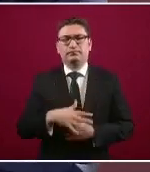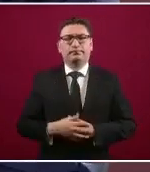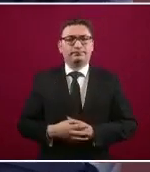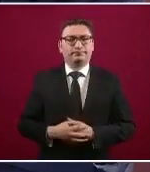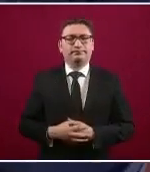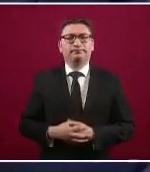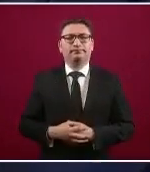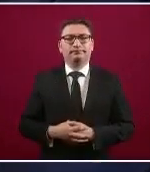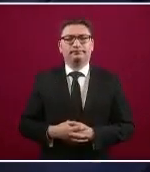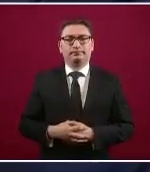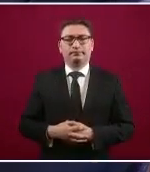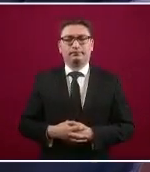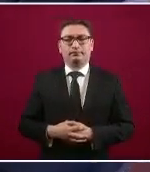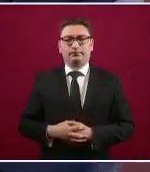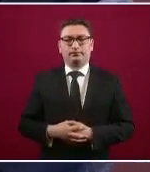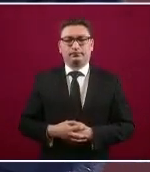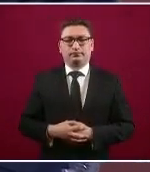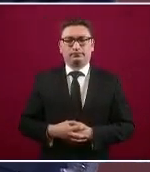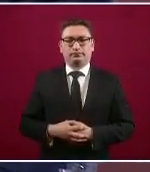iba